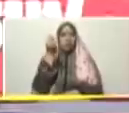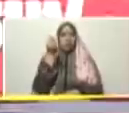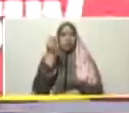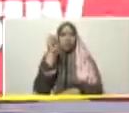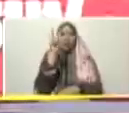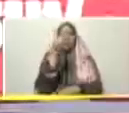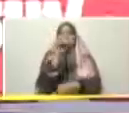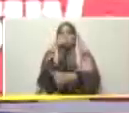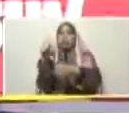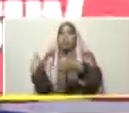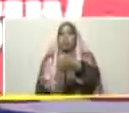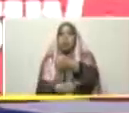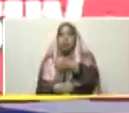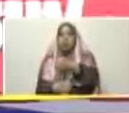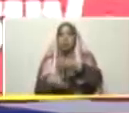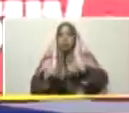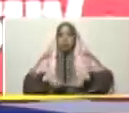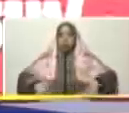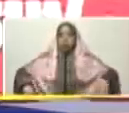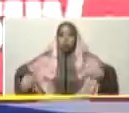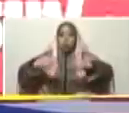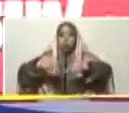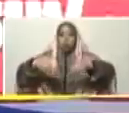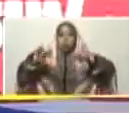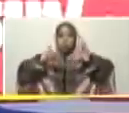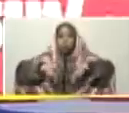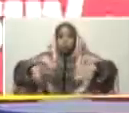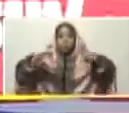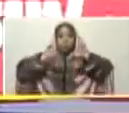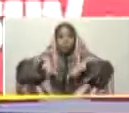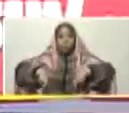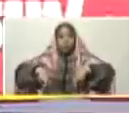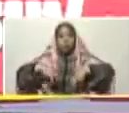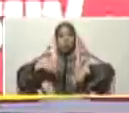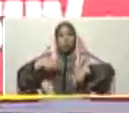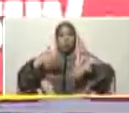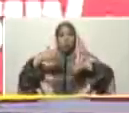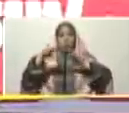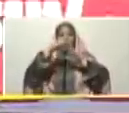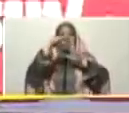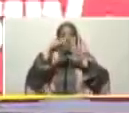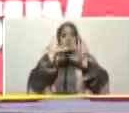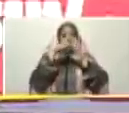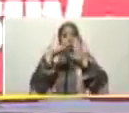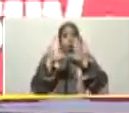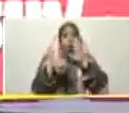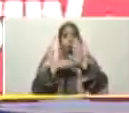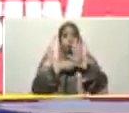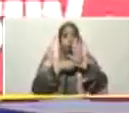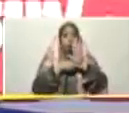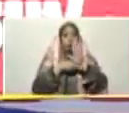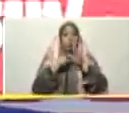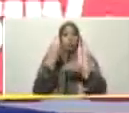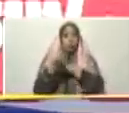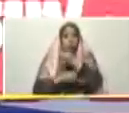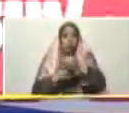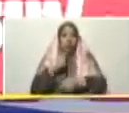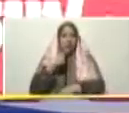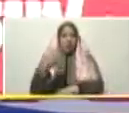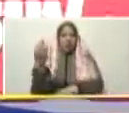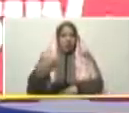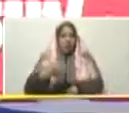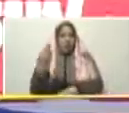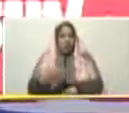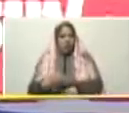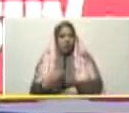sectoriales hay que meterle la lupa y ver si han cumplido de verdad su papel si no